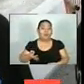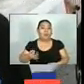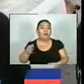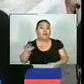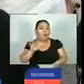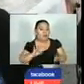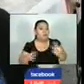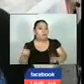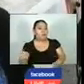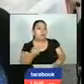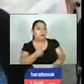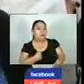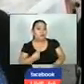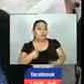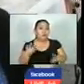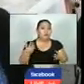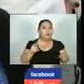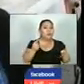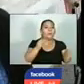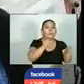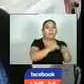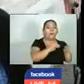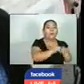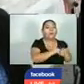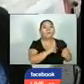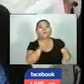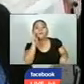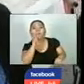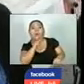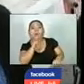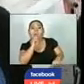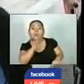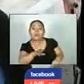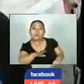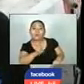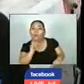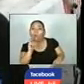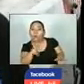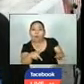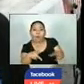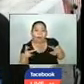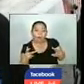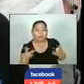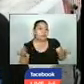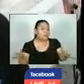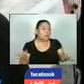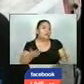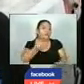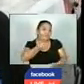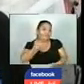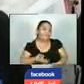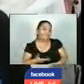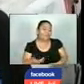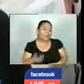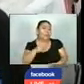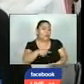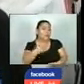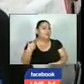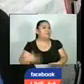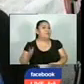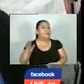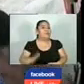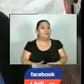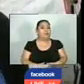va de que los esperan en los bancos y les han dicho, les han robado pues verdaderamente. Eso ya ha